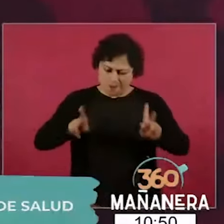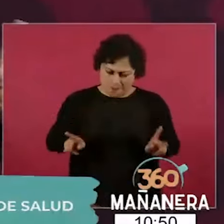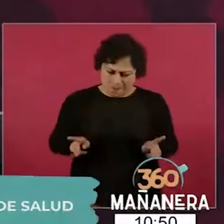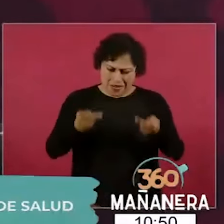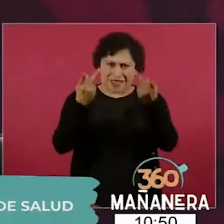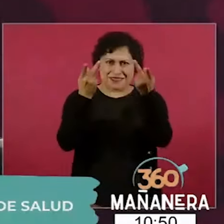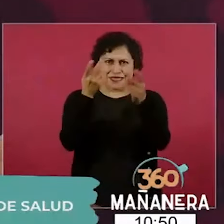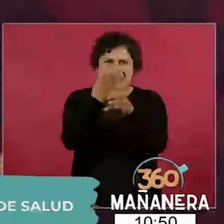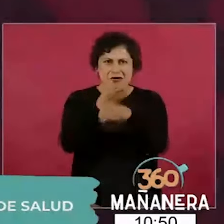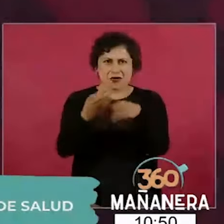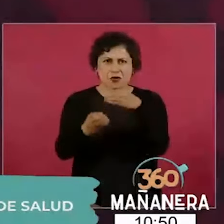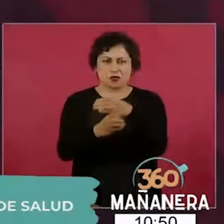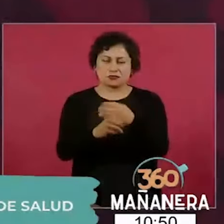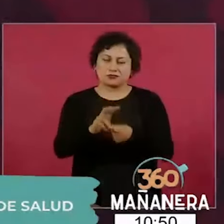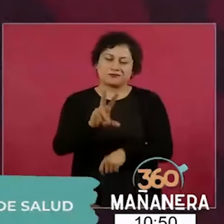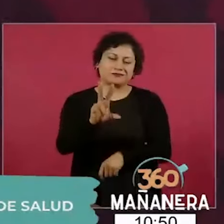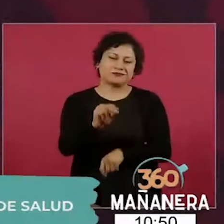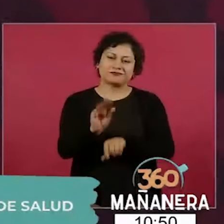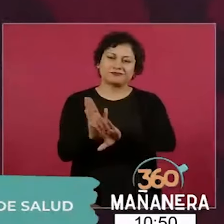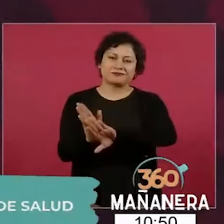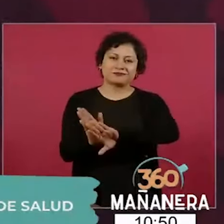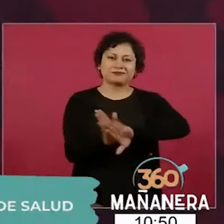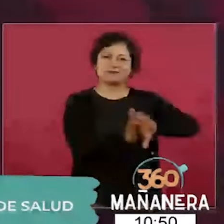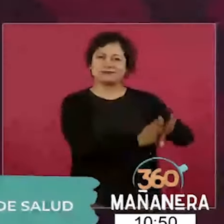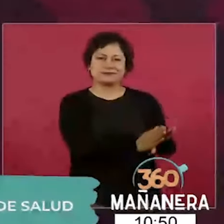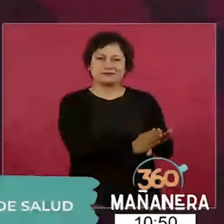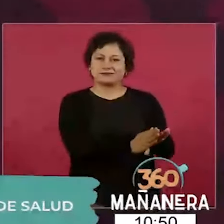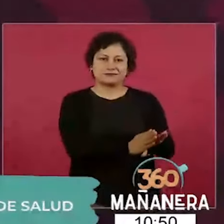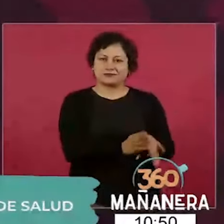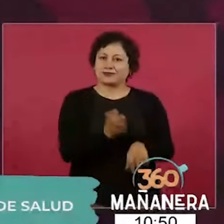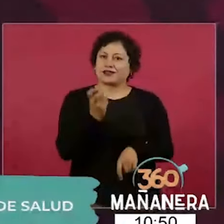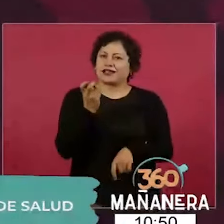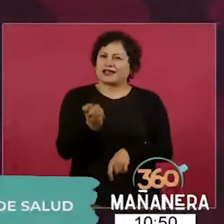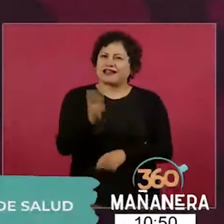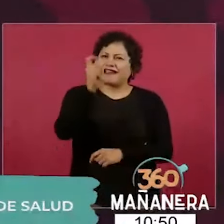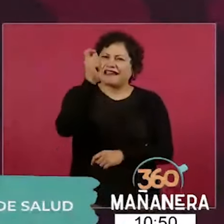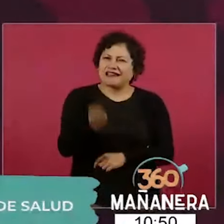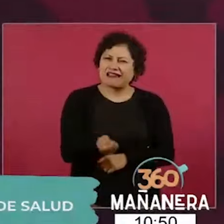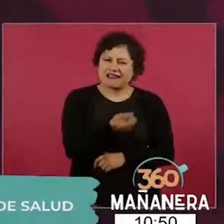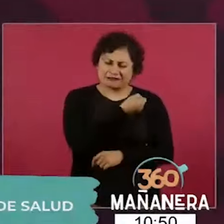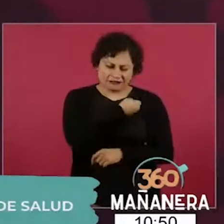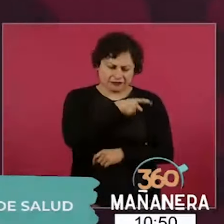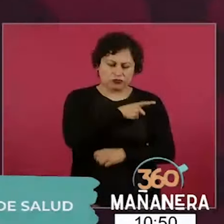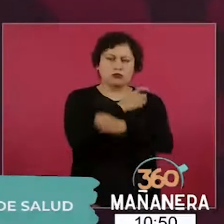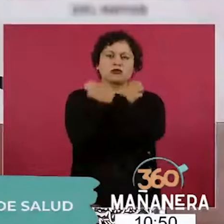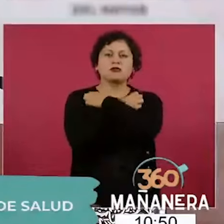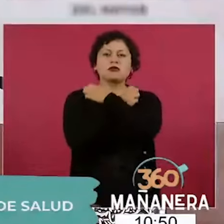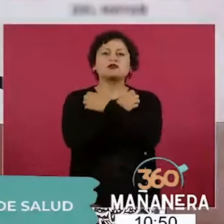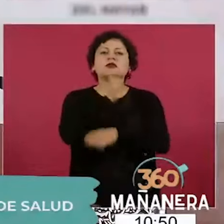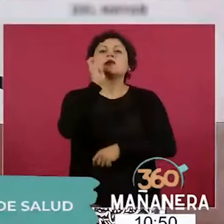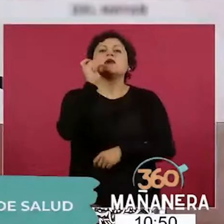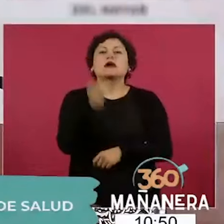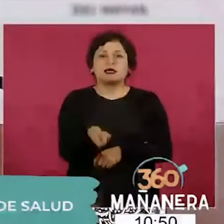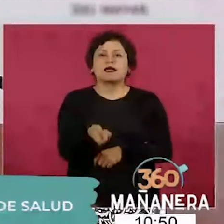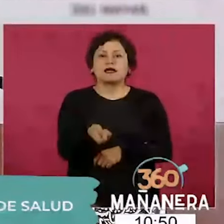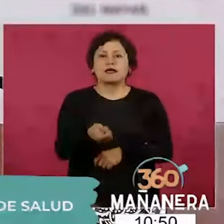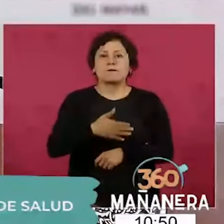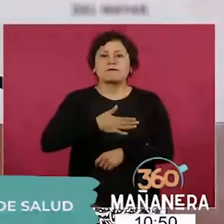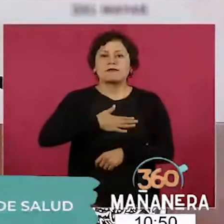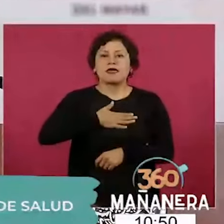ver con el mercado, tienen que ver con el